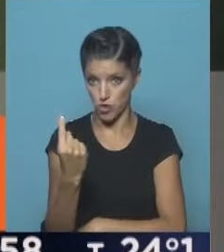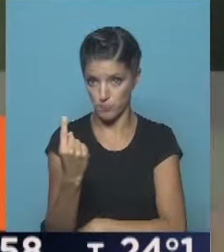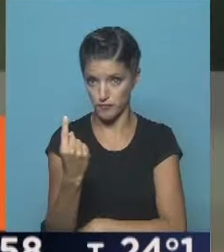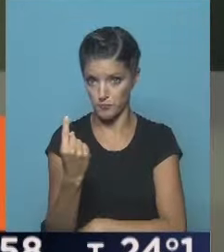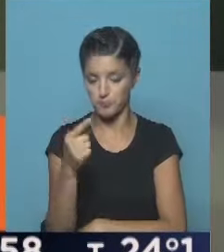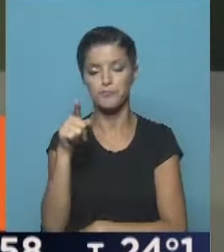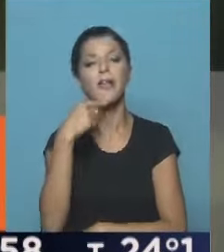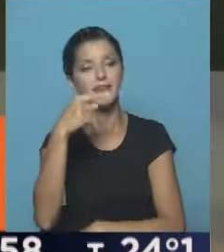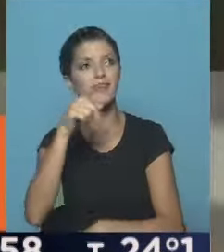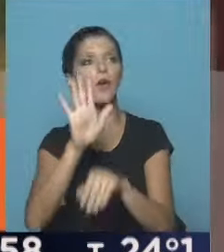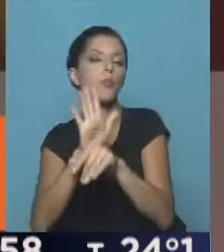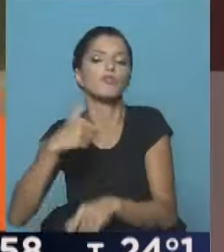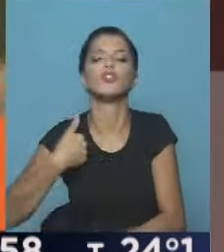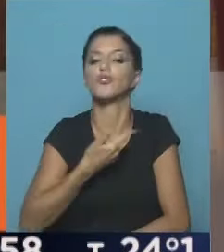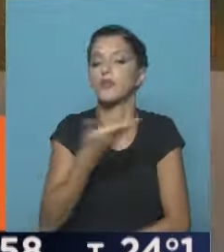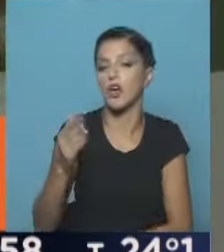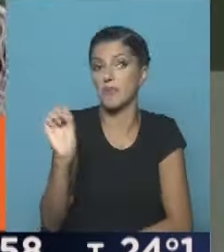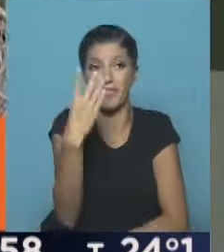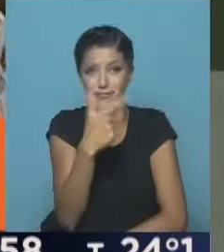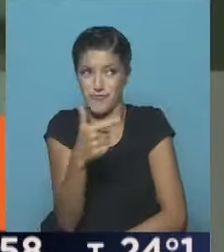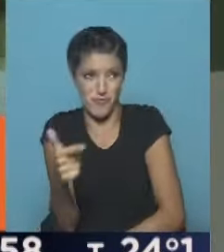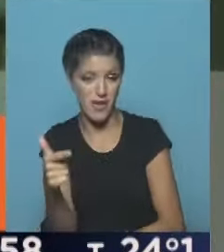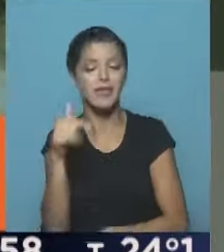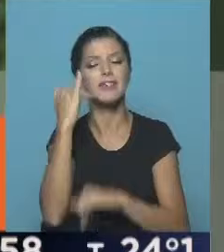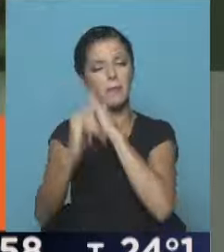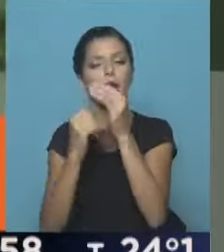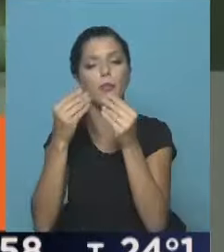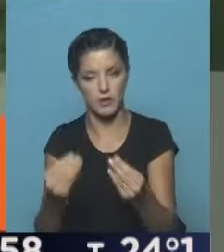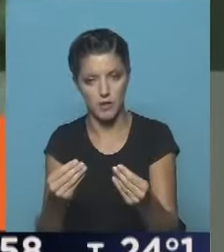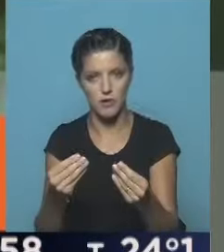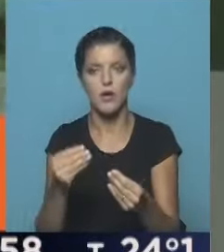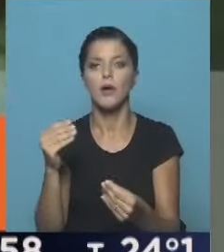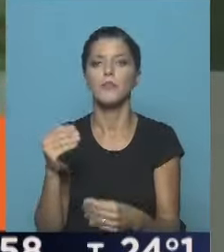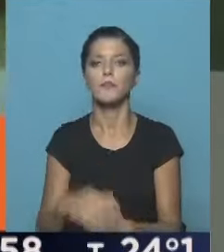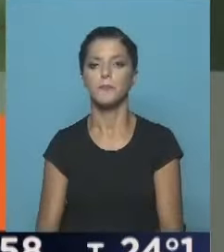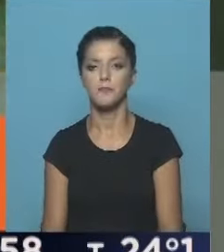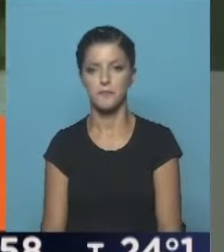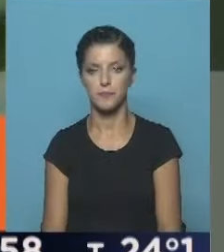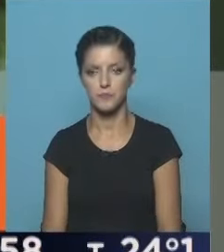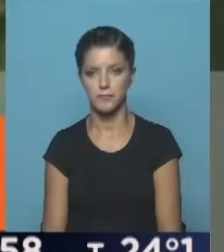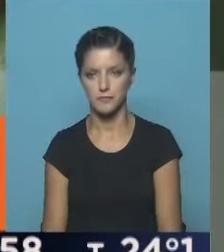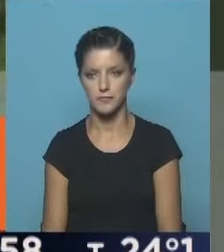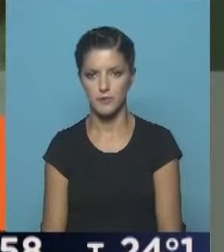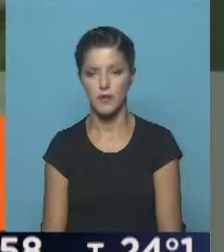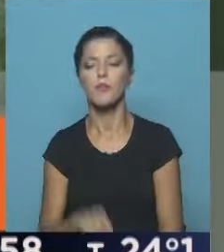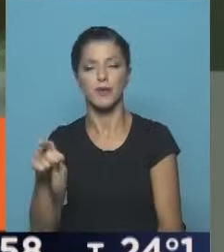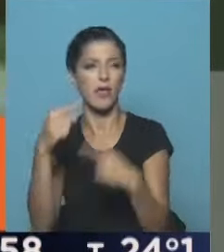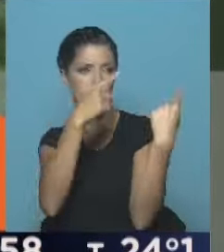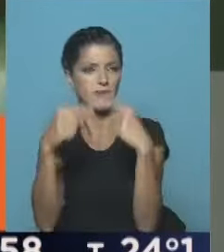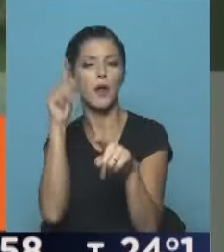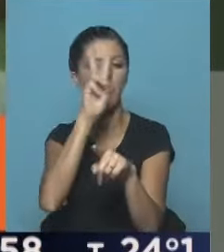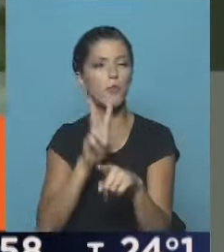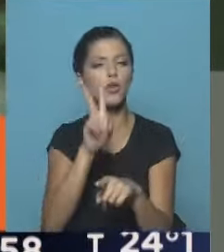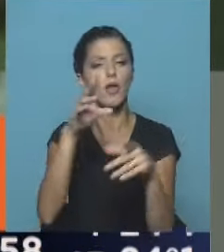un socialismo que de moderno no tiene nada y explica por qué, porque está completamente lejos de preocupaciones que tiene la izquierda hoy